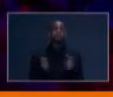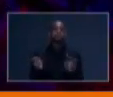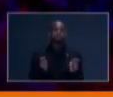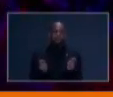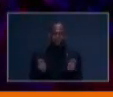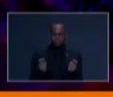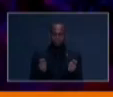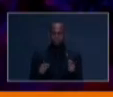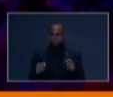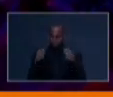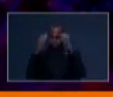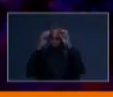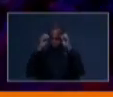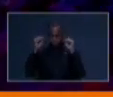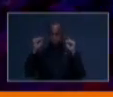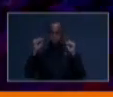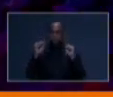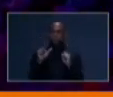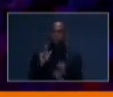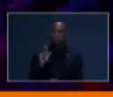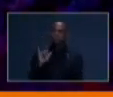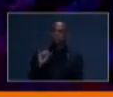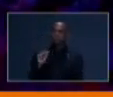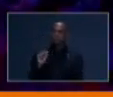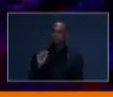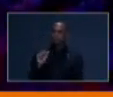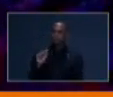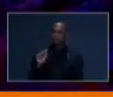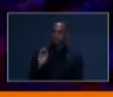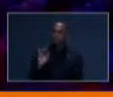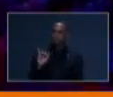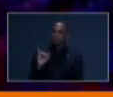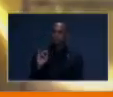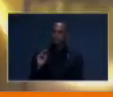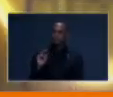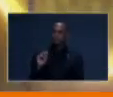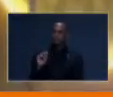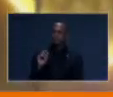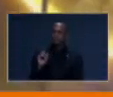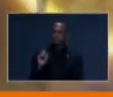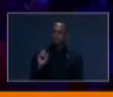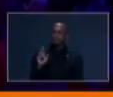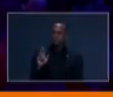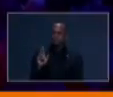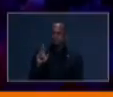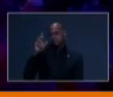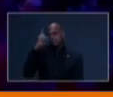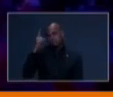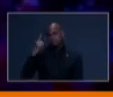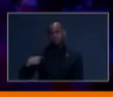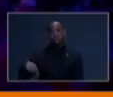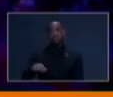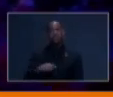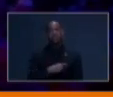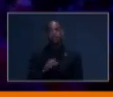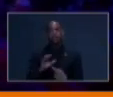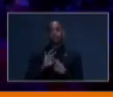eso eso eso no es más que lo que nosotros venimos advirtiendo unos niveles de improvisación